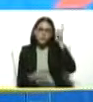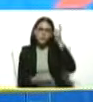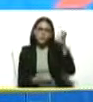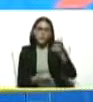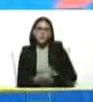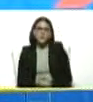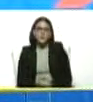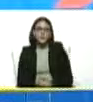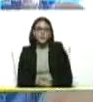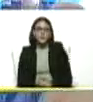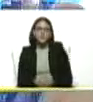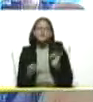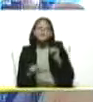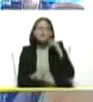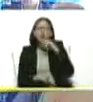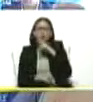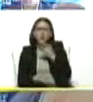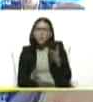¿Octubre fue?